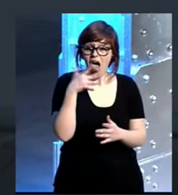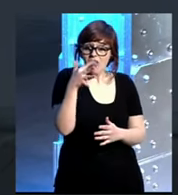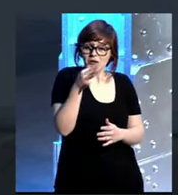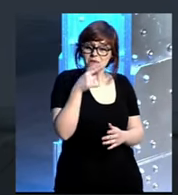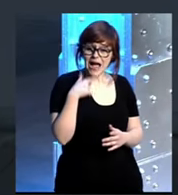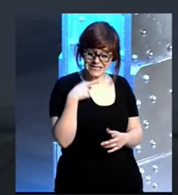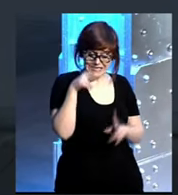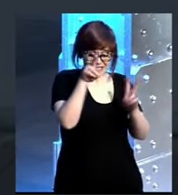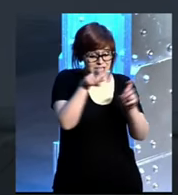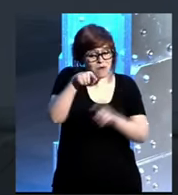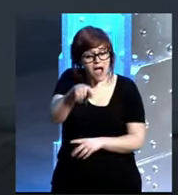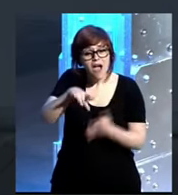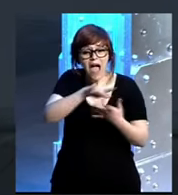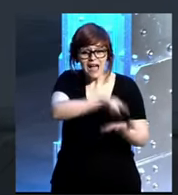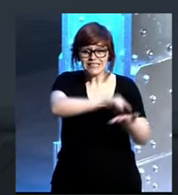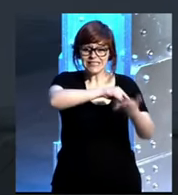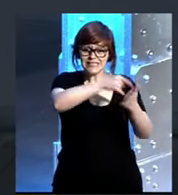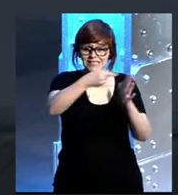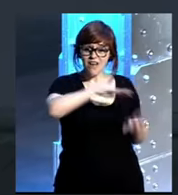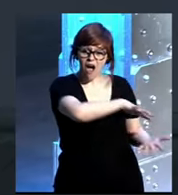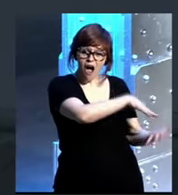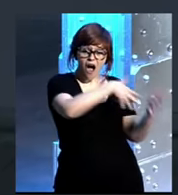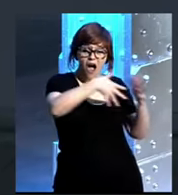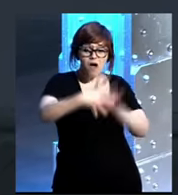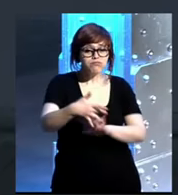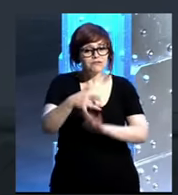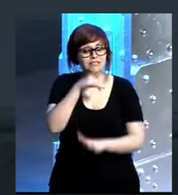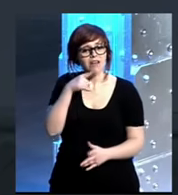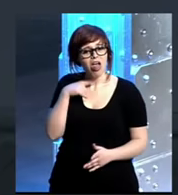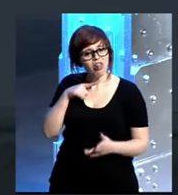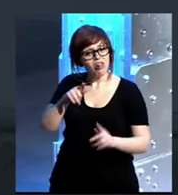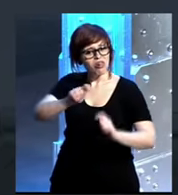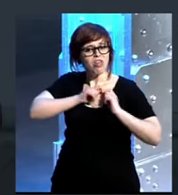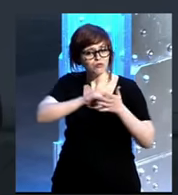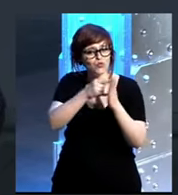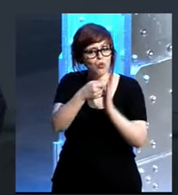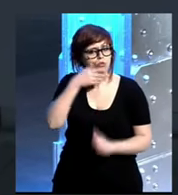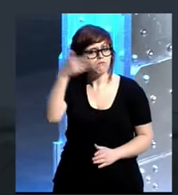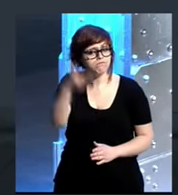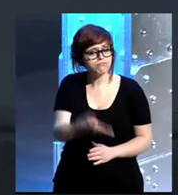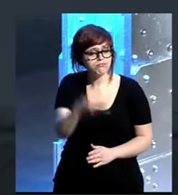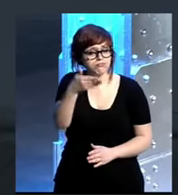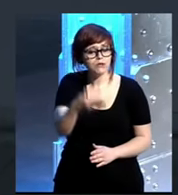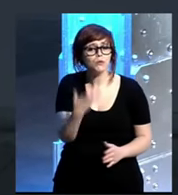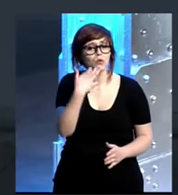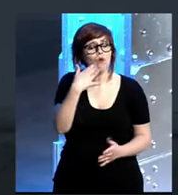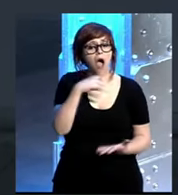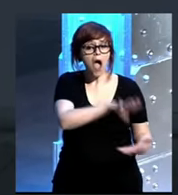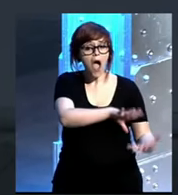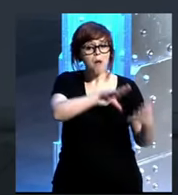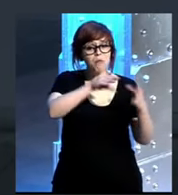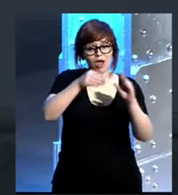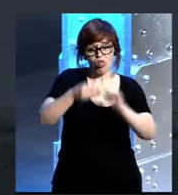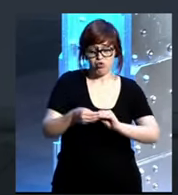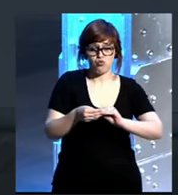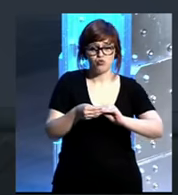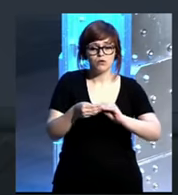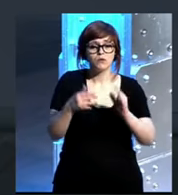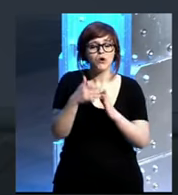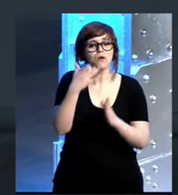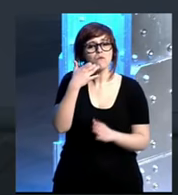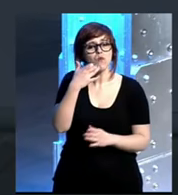nos encontramos es que nos encontramos múltiples soluciones escalables. Por ejemplo, una app que permita a un chaval con síndrome de